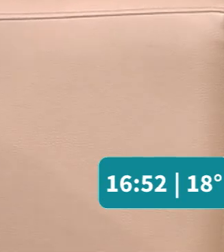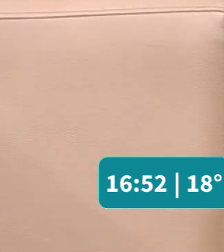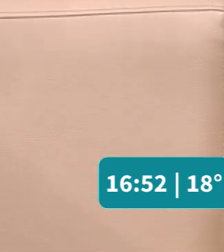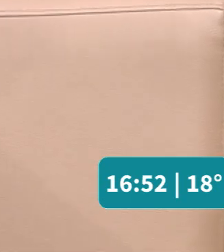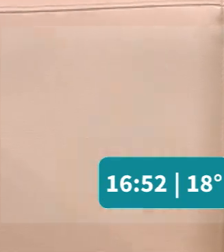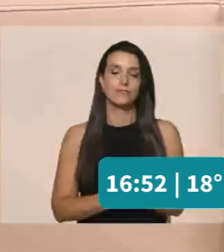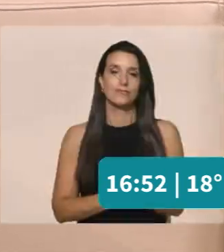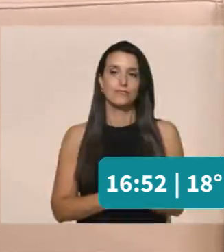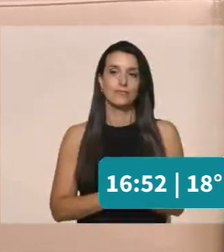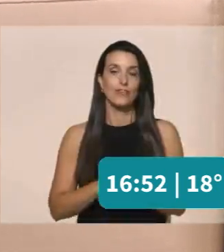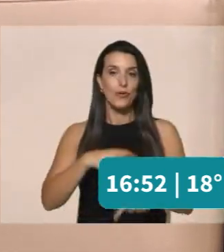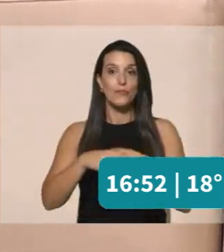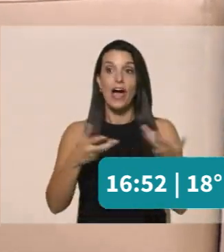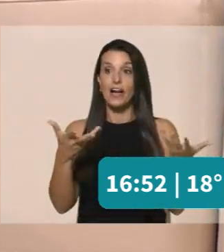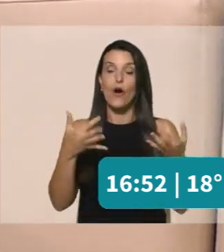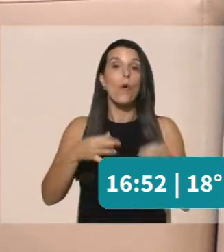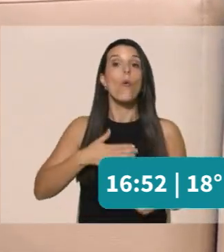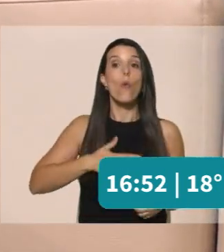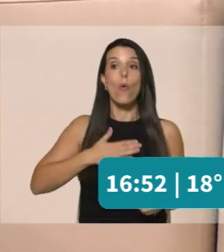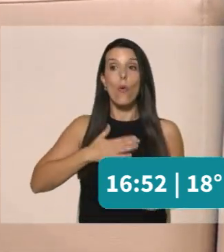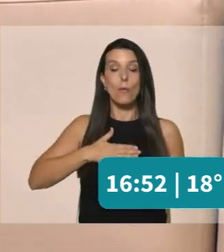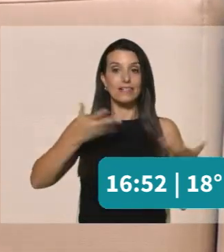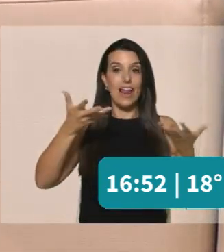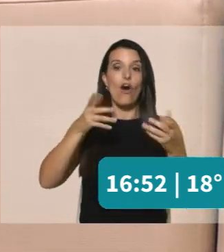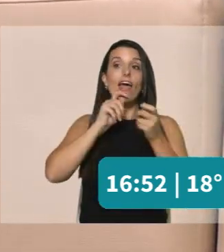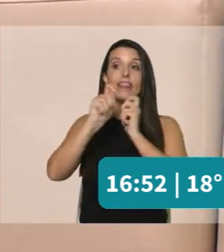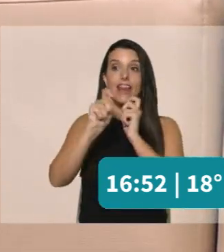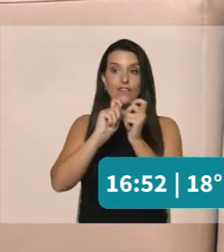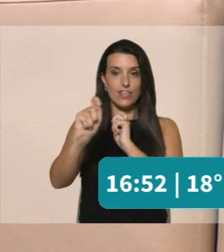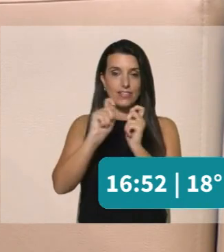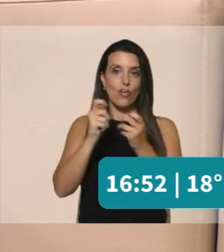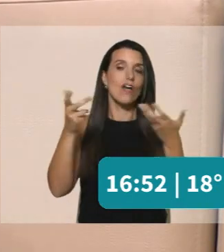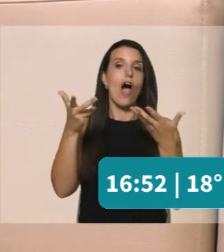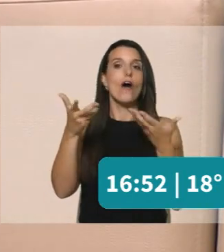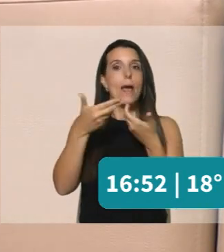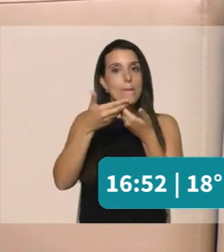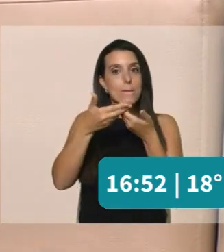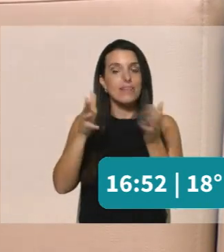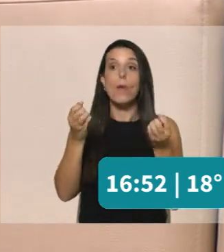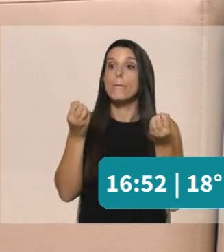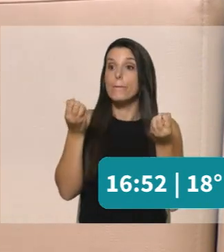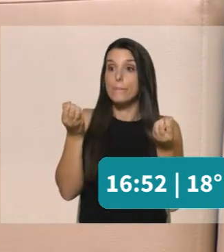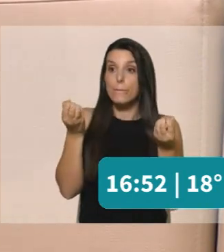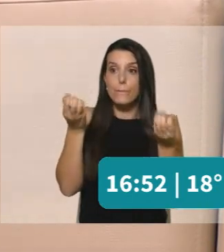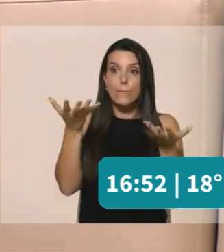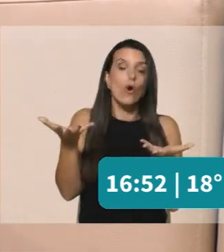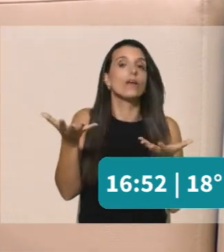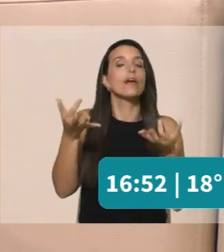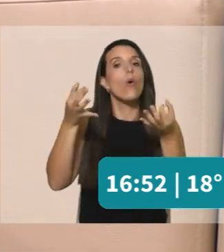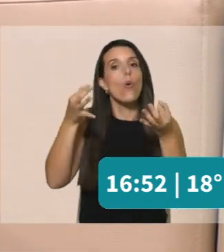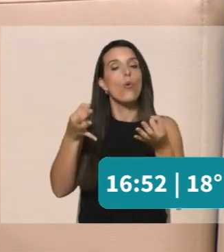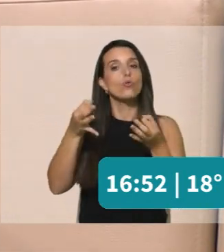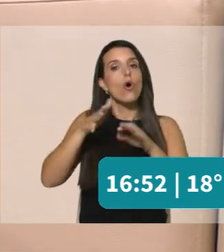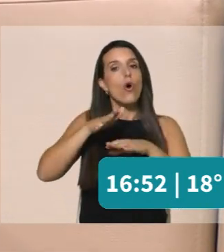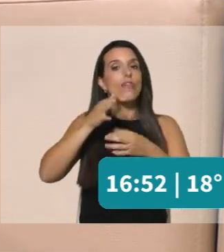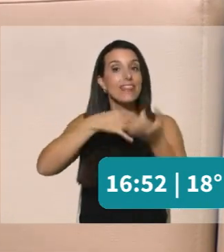Estamos aquí en el living. Realmente es un placer recibir a los siguientes entrevistados que tenemos a continuación porque se trata de una obra